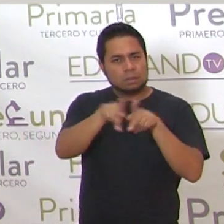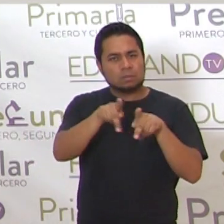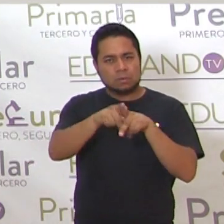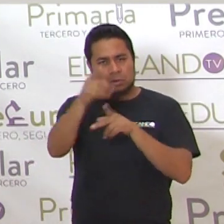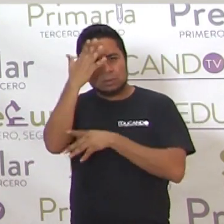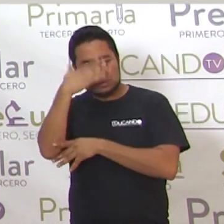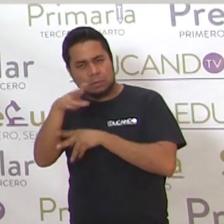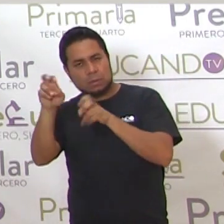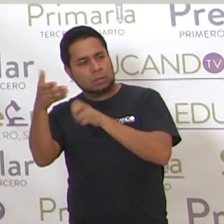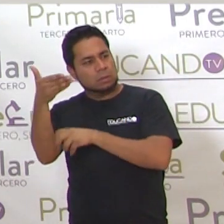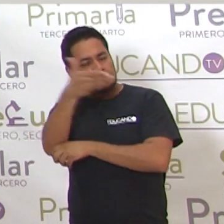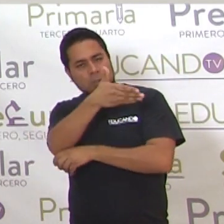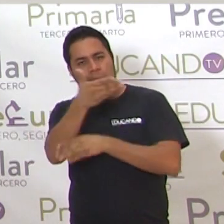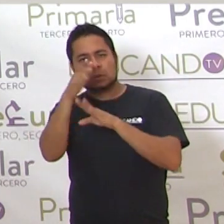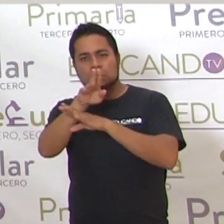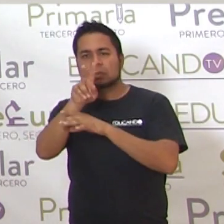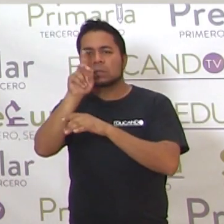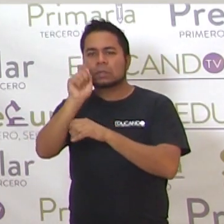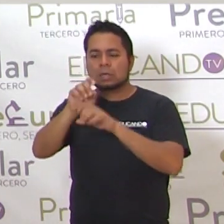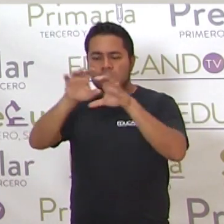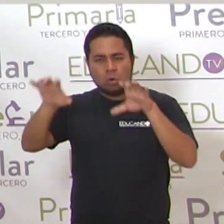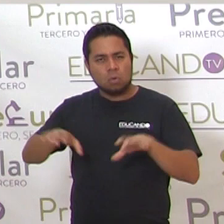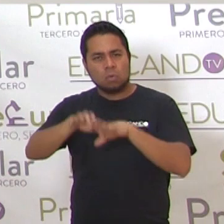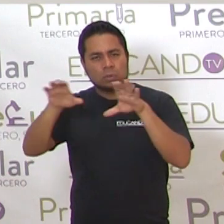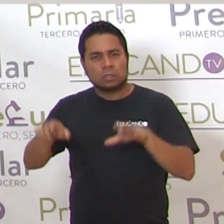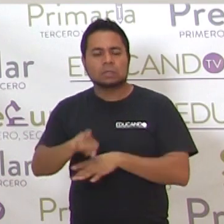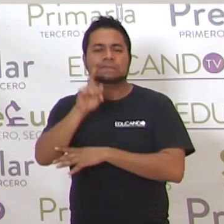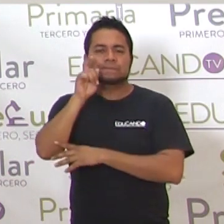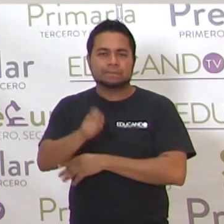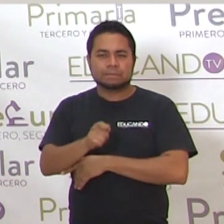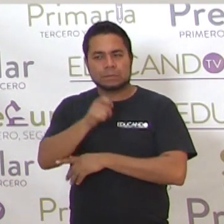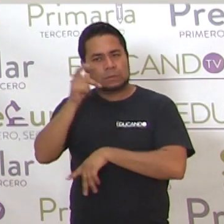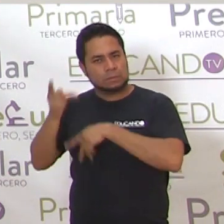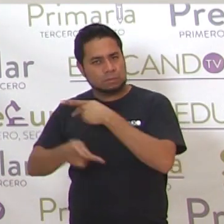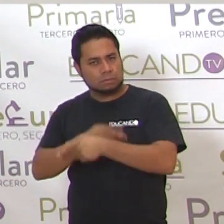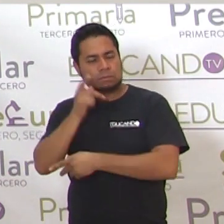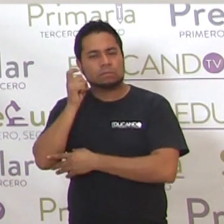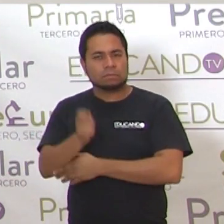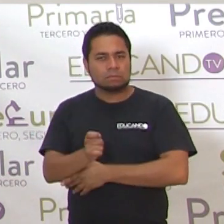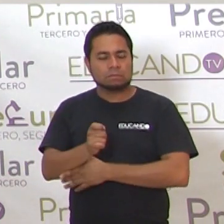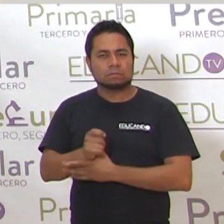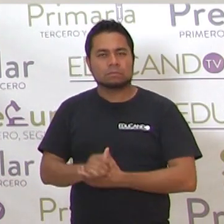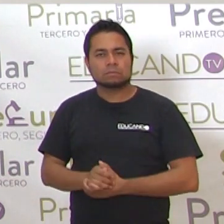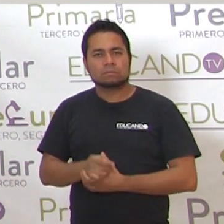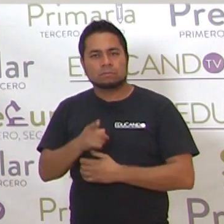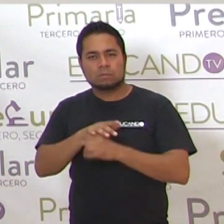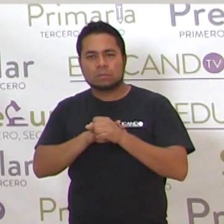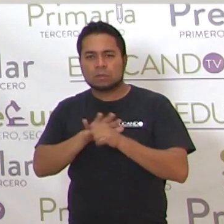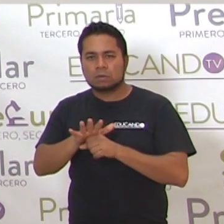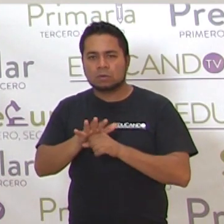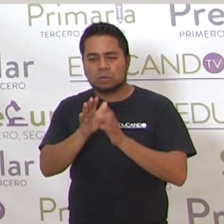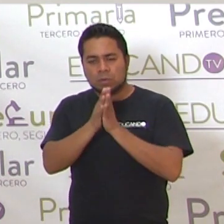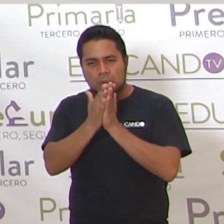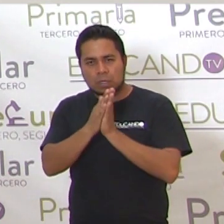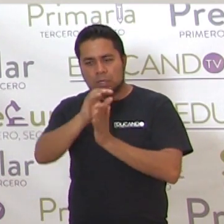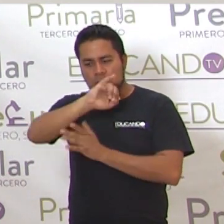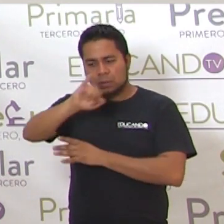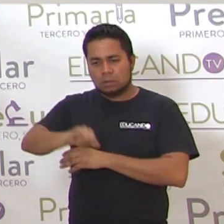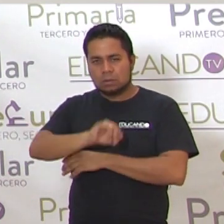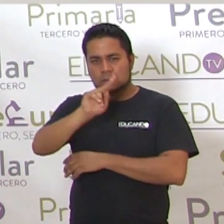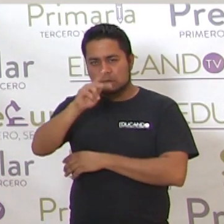sepa acerca de lo que es informática o computación pregúntale qué son los archivos jpg